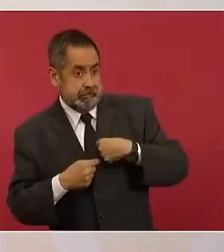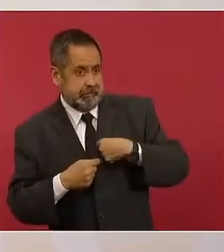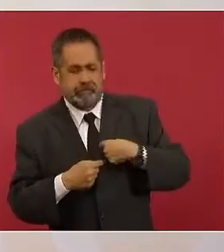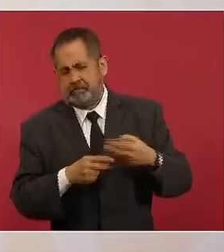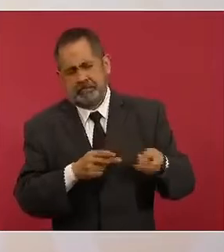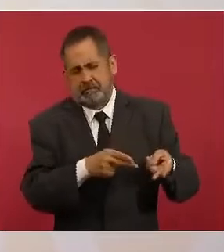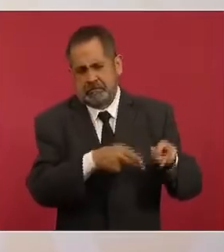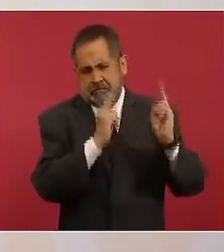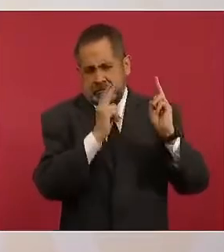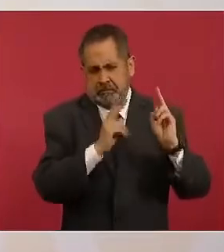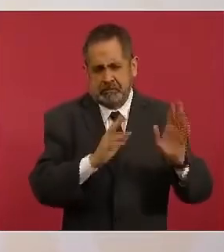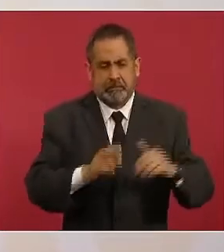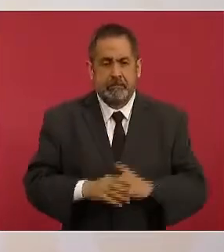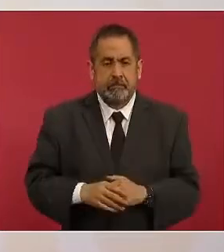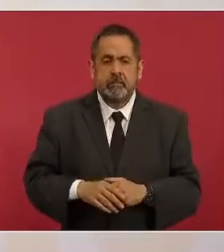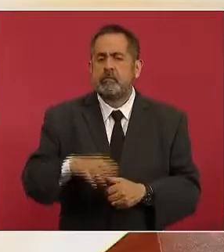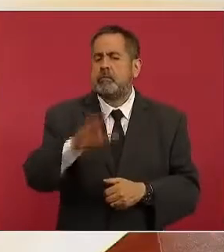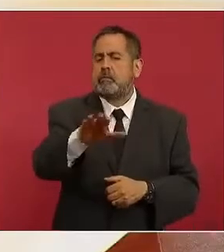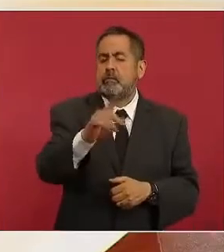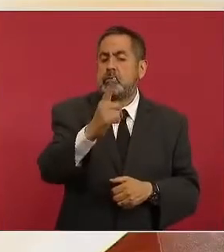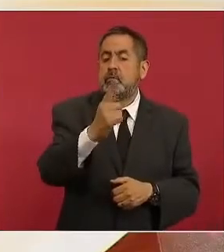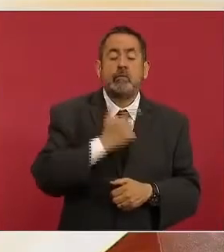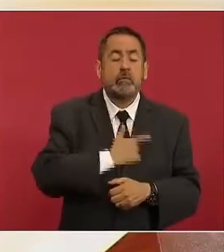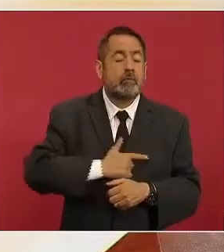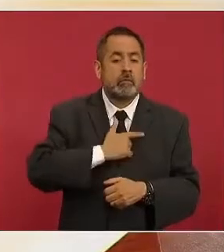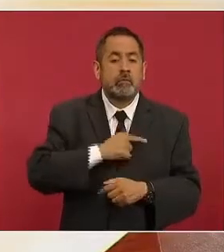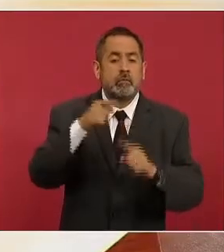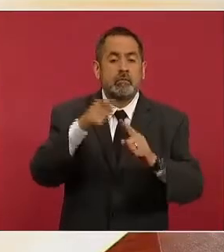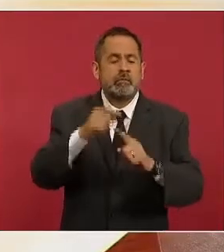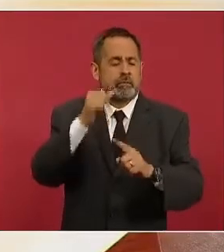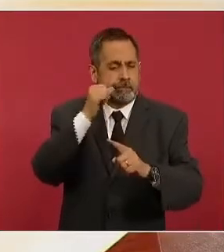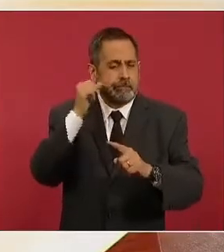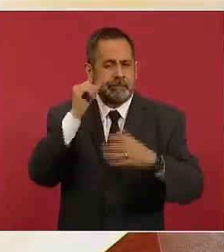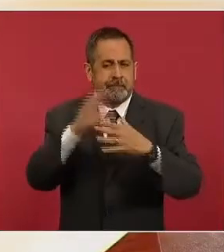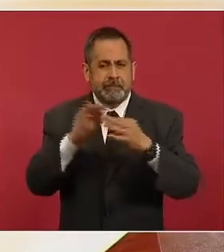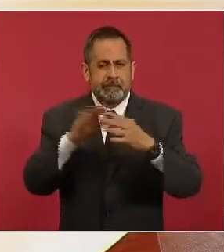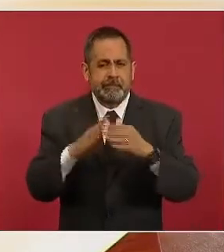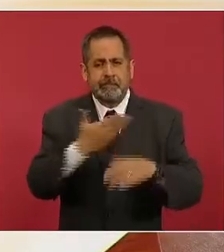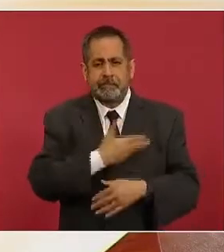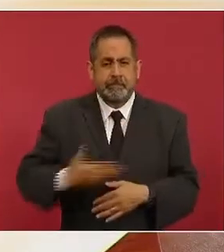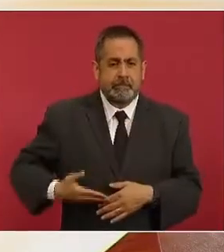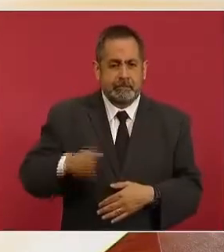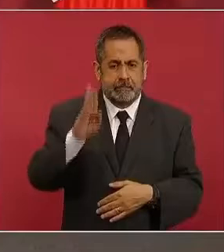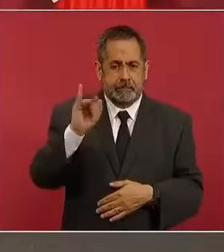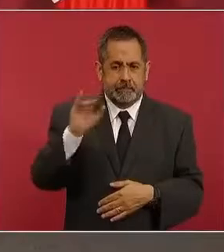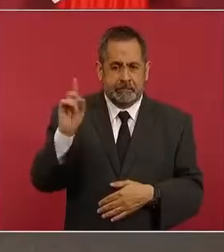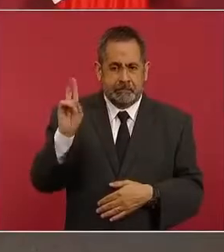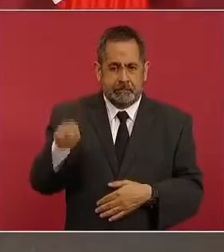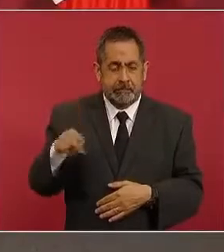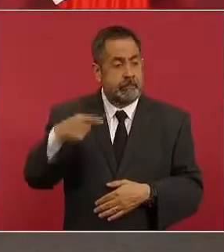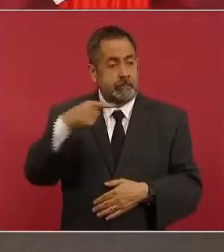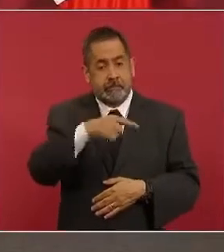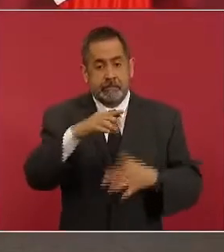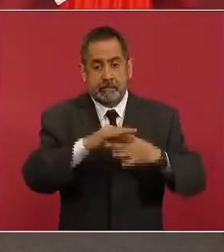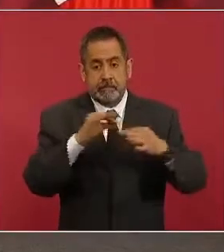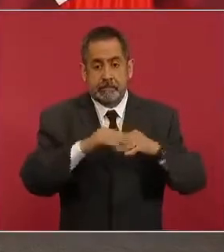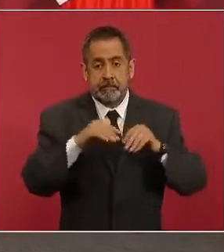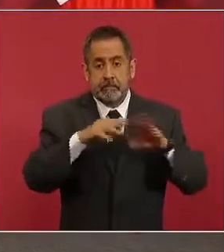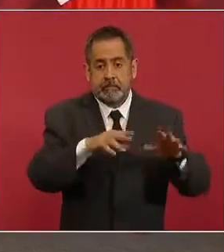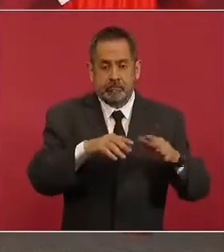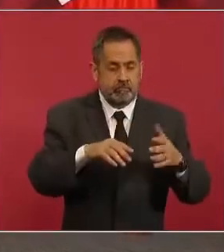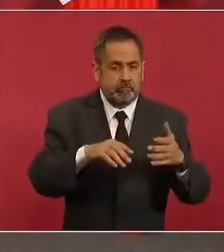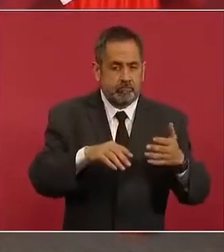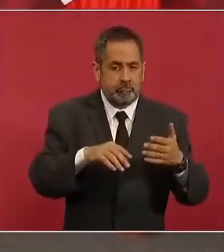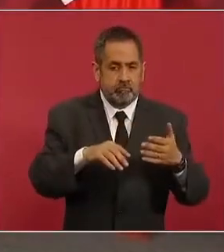Hablando de eso, me gustó mucho lo de ayer del presidente Biden. Hay un